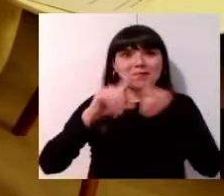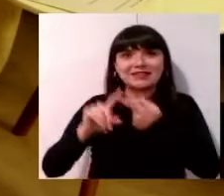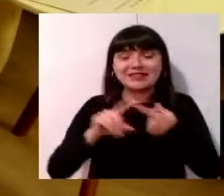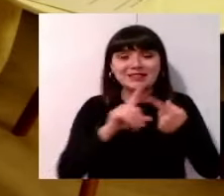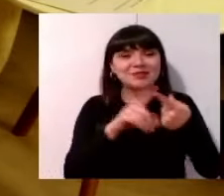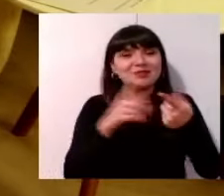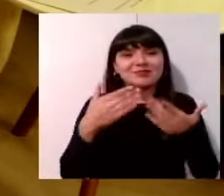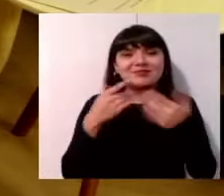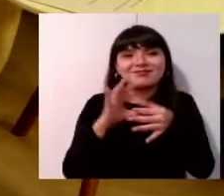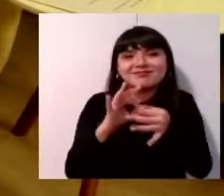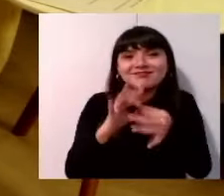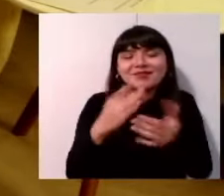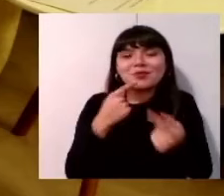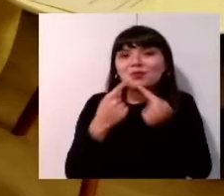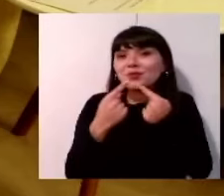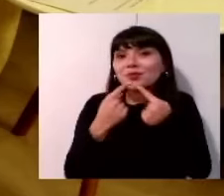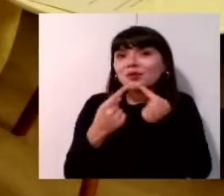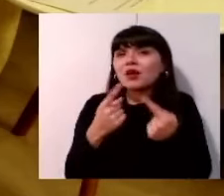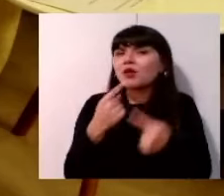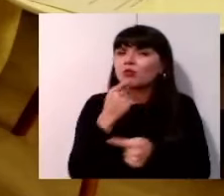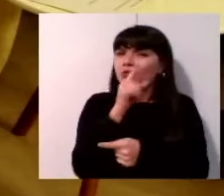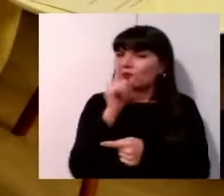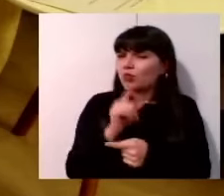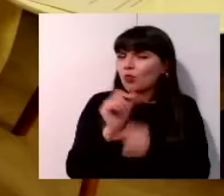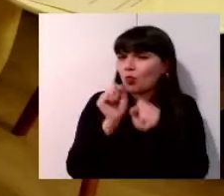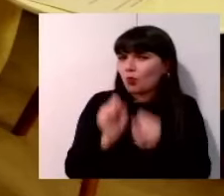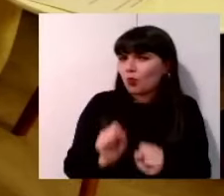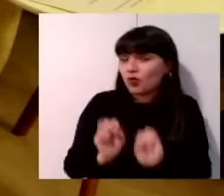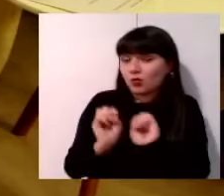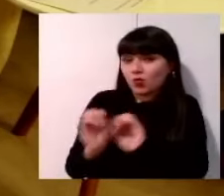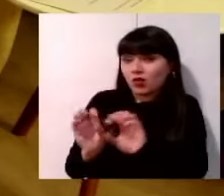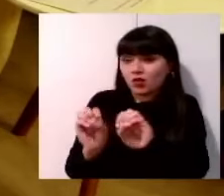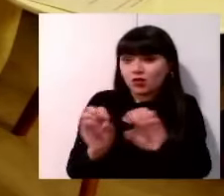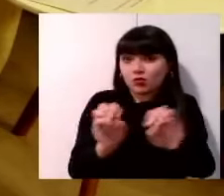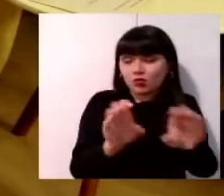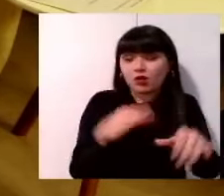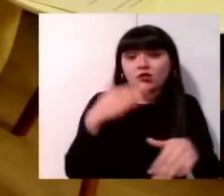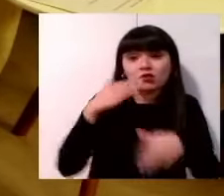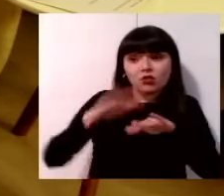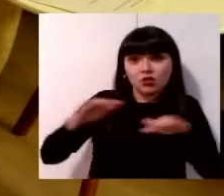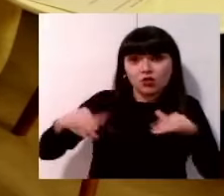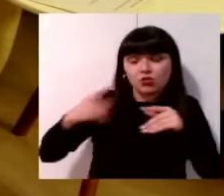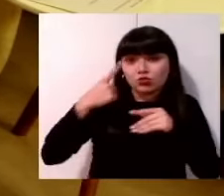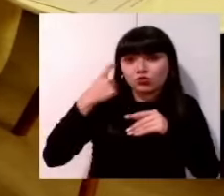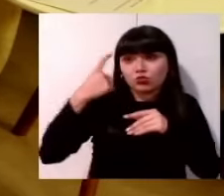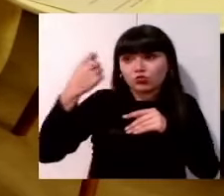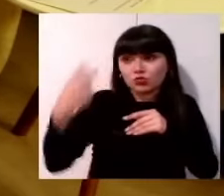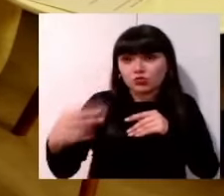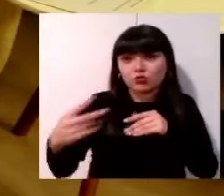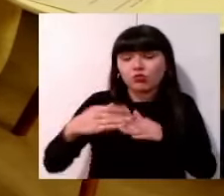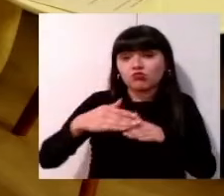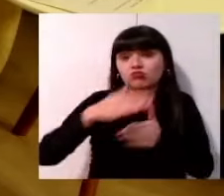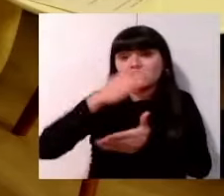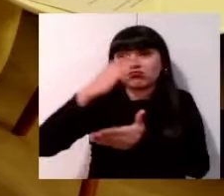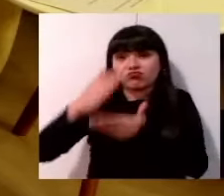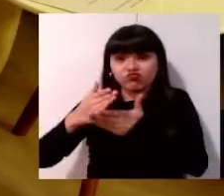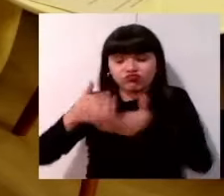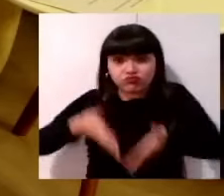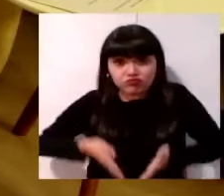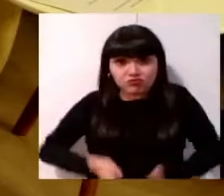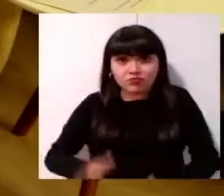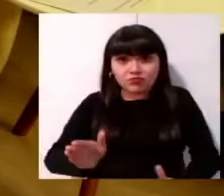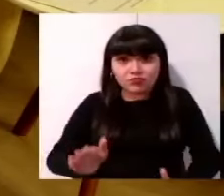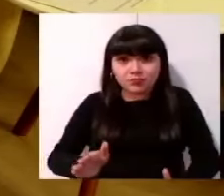Carolina. Dicen, ¿podemos educar el sueño de los niños desde que nacen? Mira, más que educar el sueño, yo creo